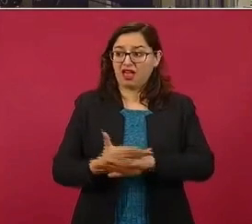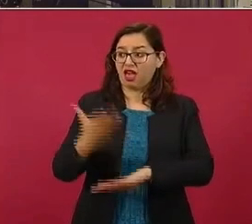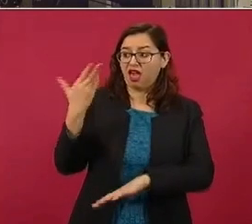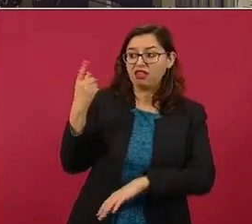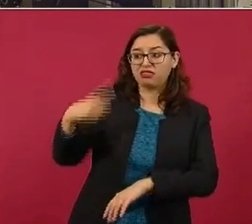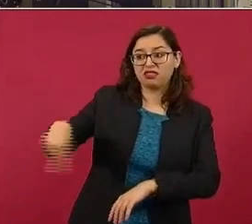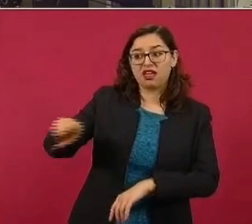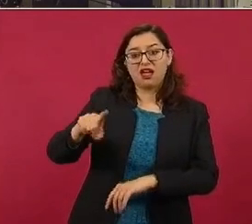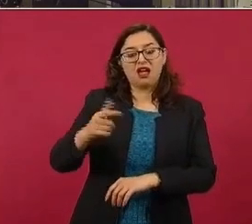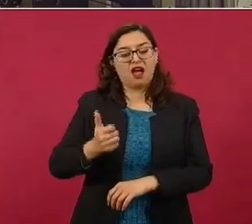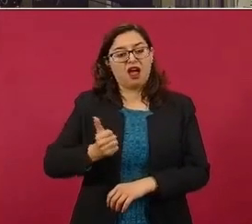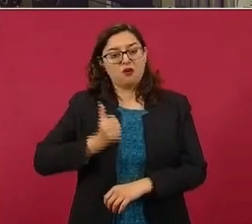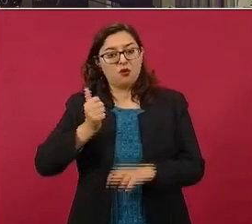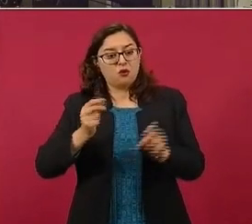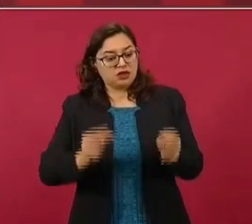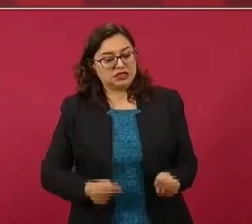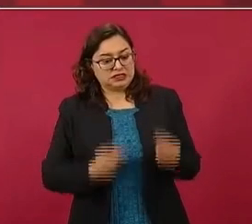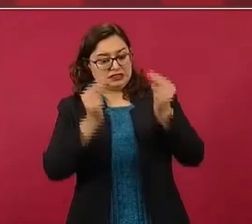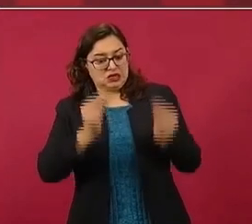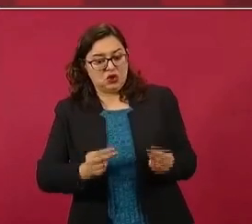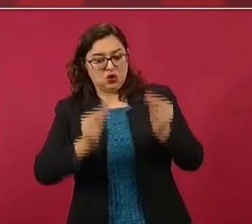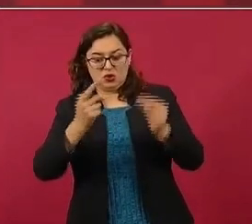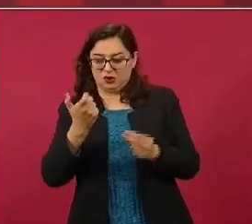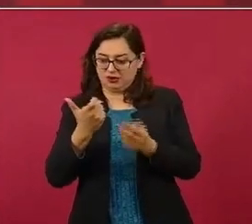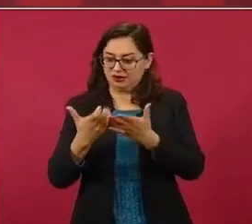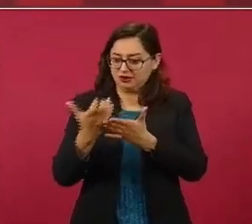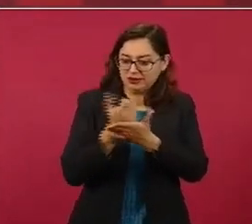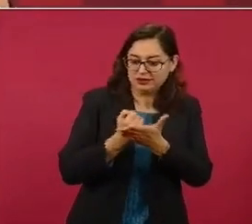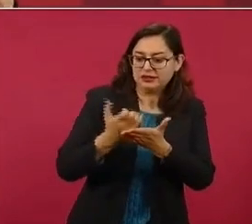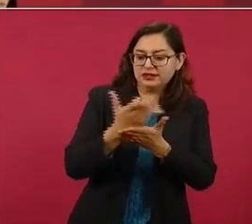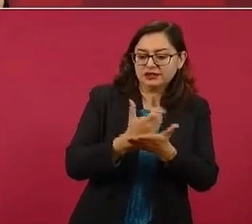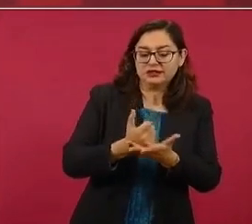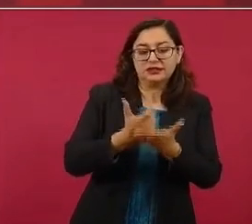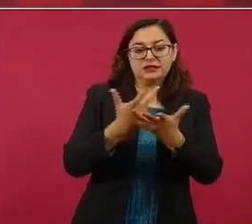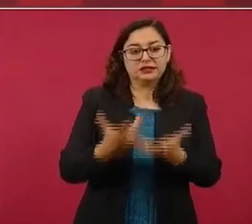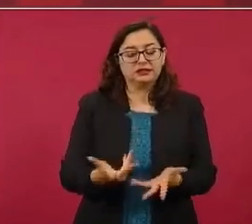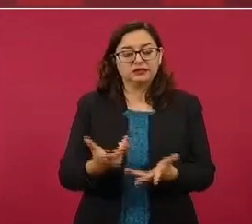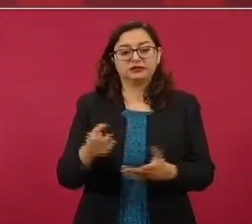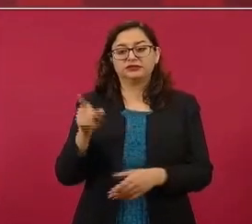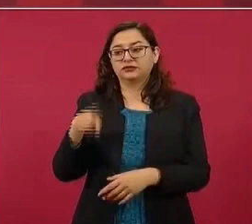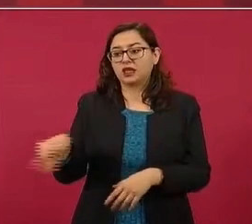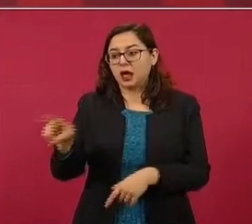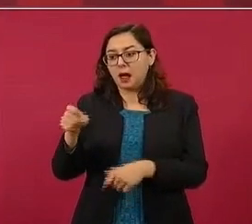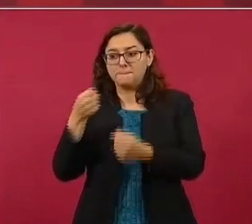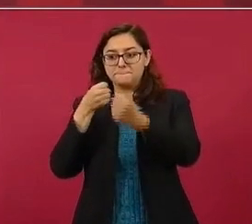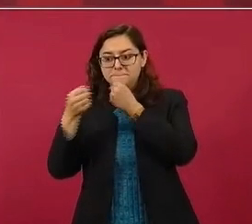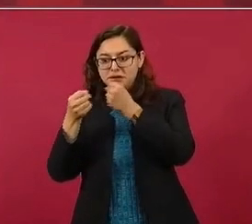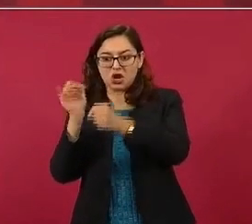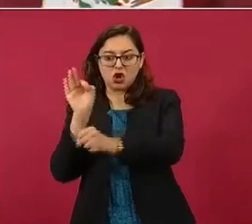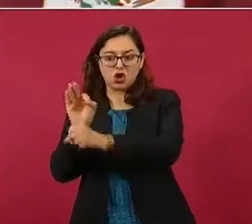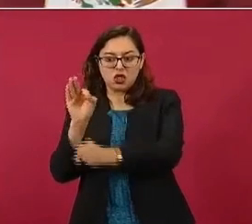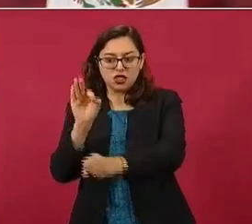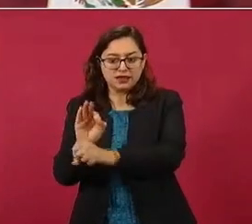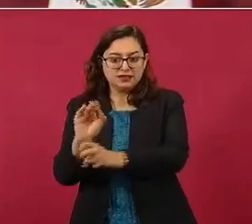público, sus voceros, los intelectuales alcahuetes